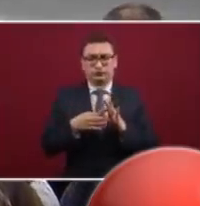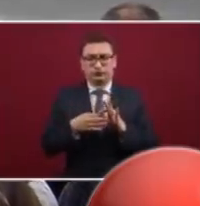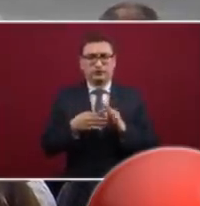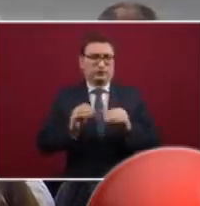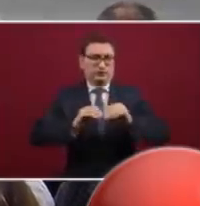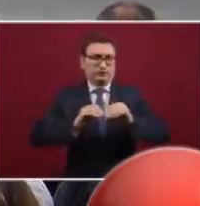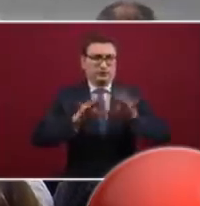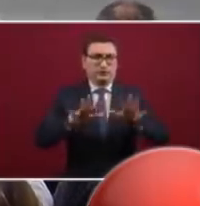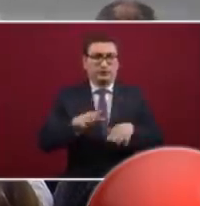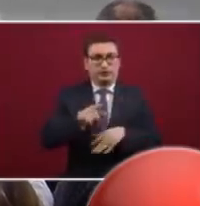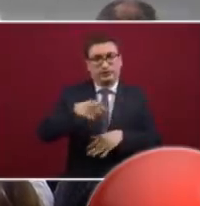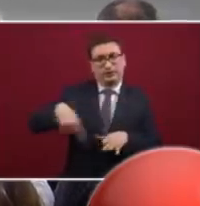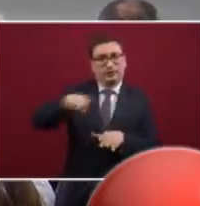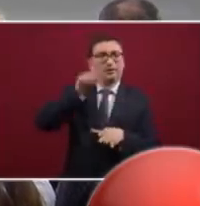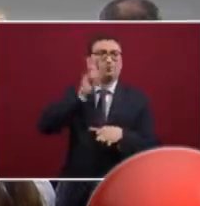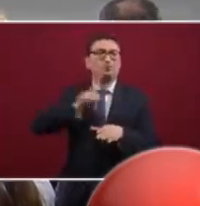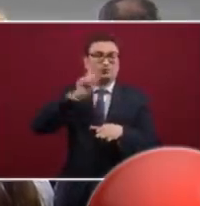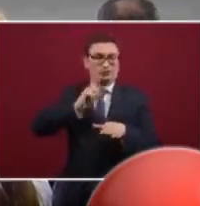promovida por mujeres,